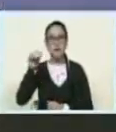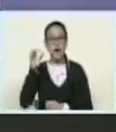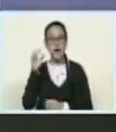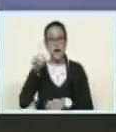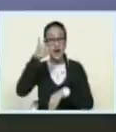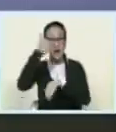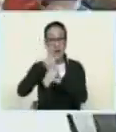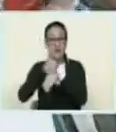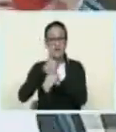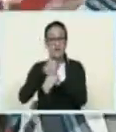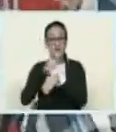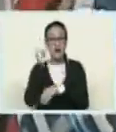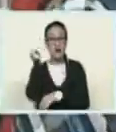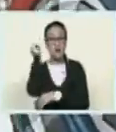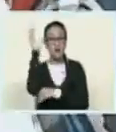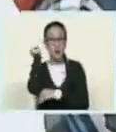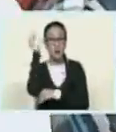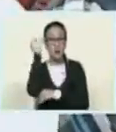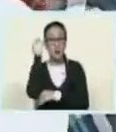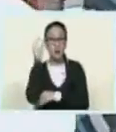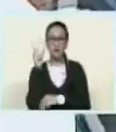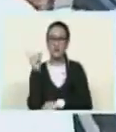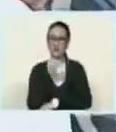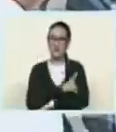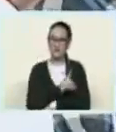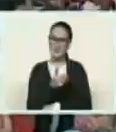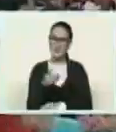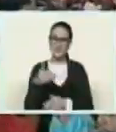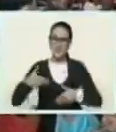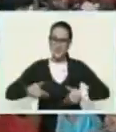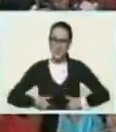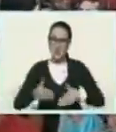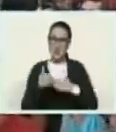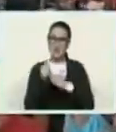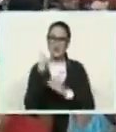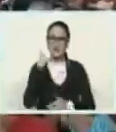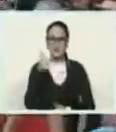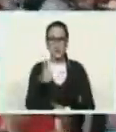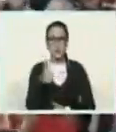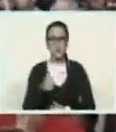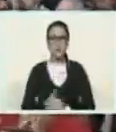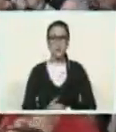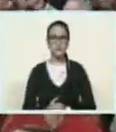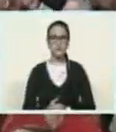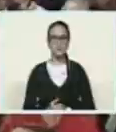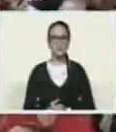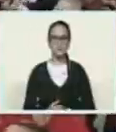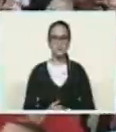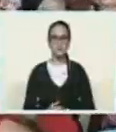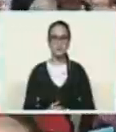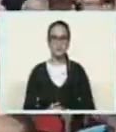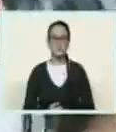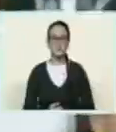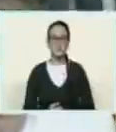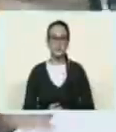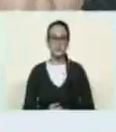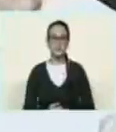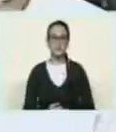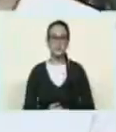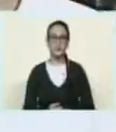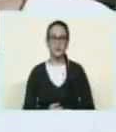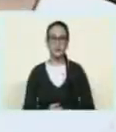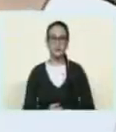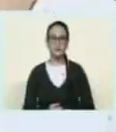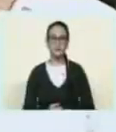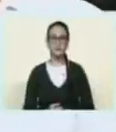campaña, por su nivel de disciplina, de desprendimiento, de liderazgo. Y también